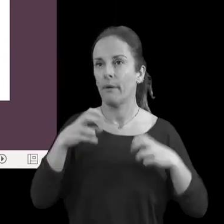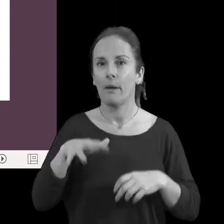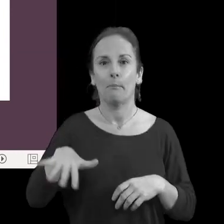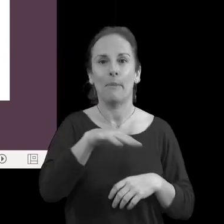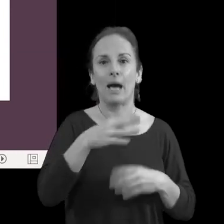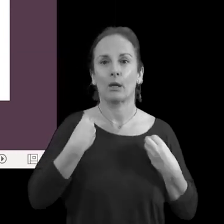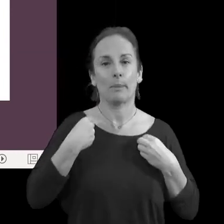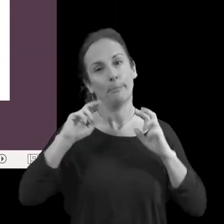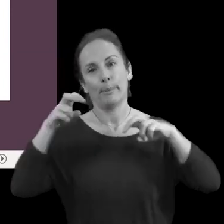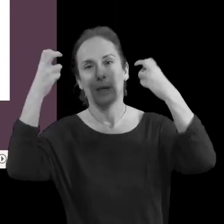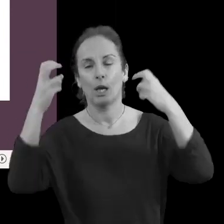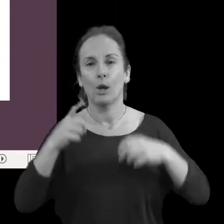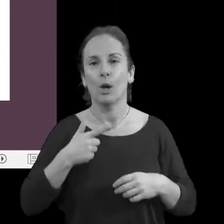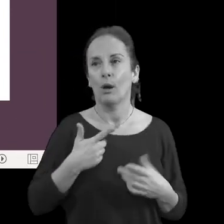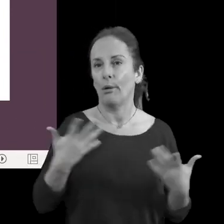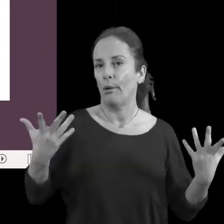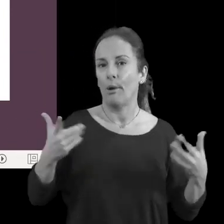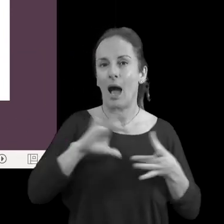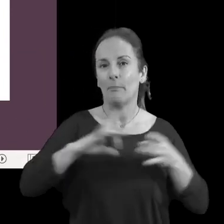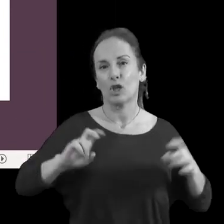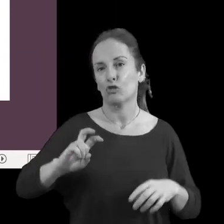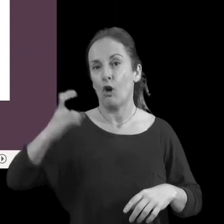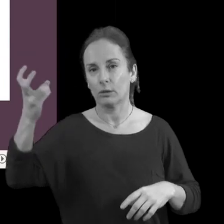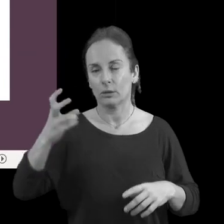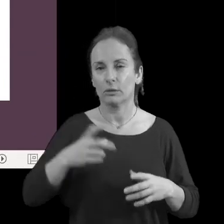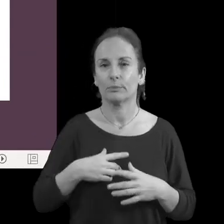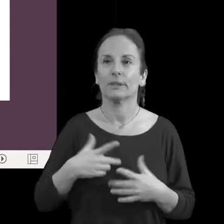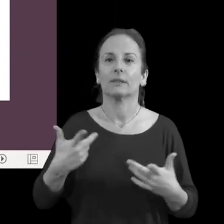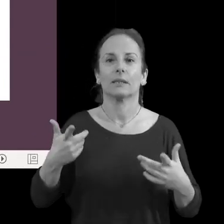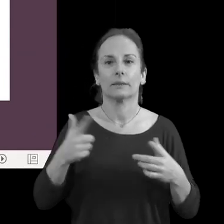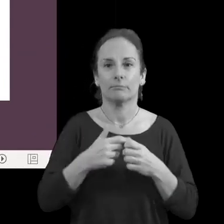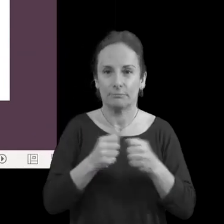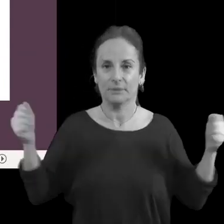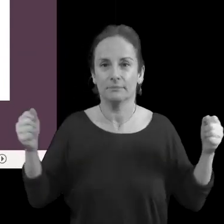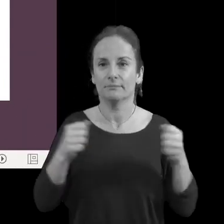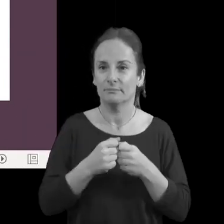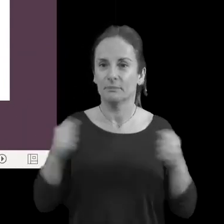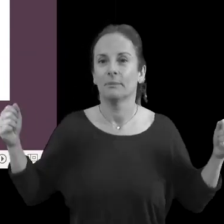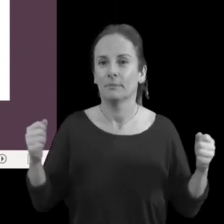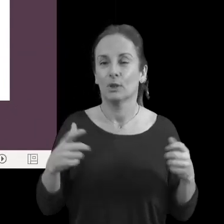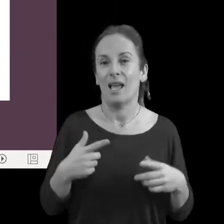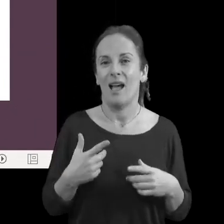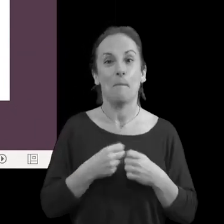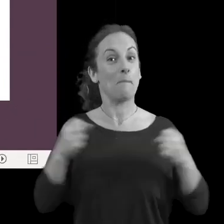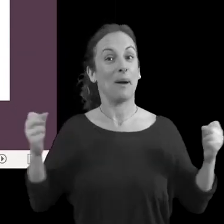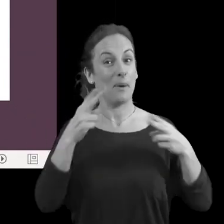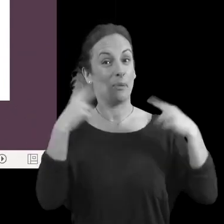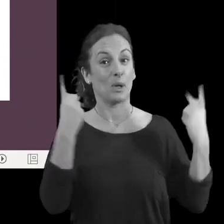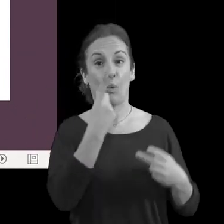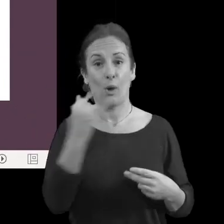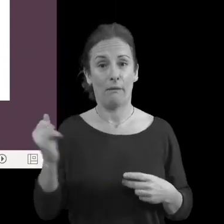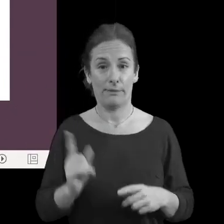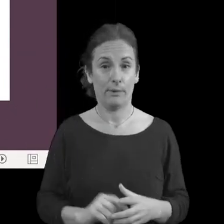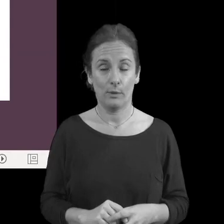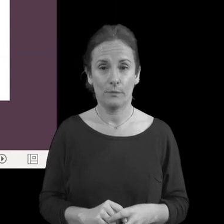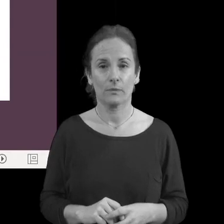estamos constantemente saliendo del armario, ¿no? Incluso hay gente que hasta, en fin, se empeñan en que hasta cuando